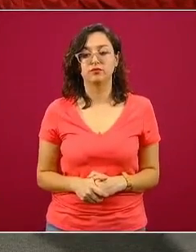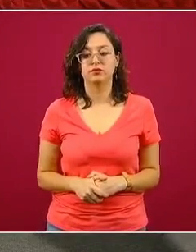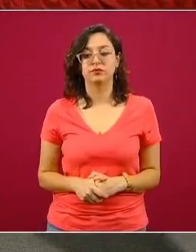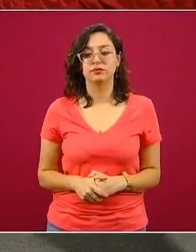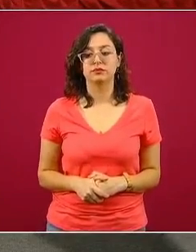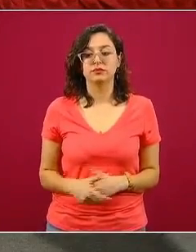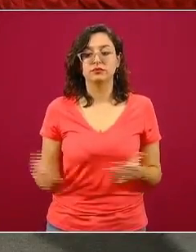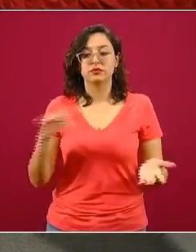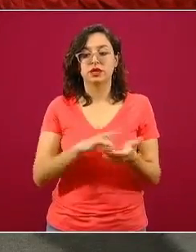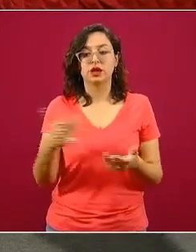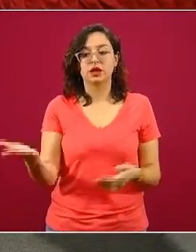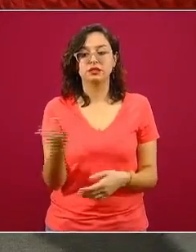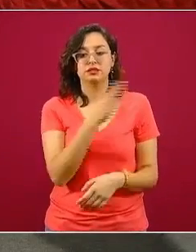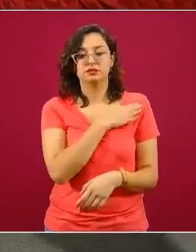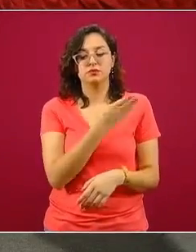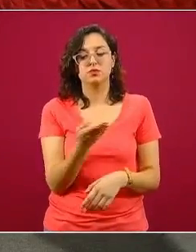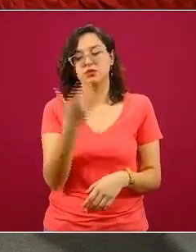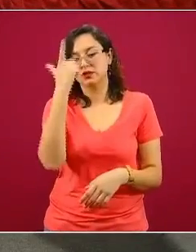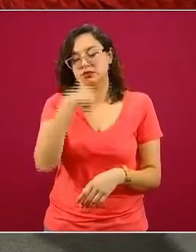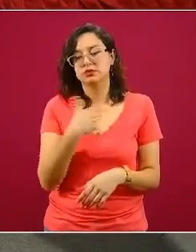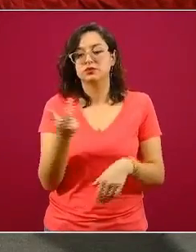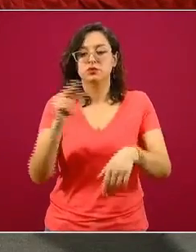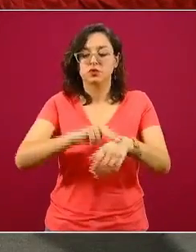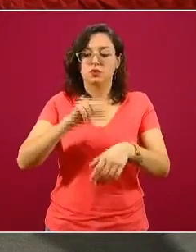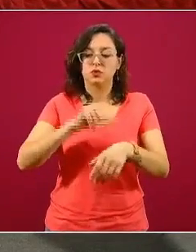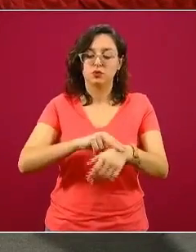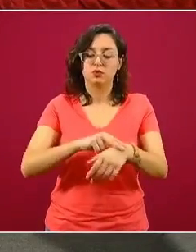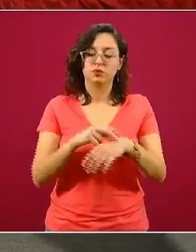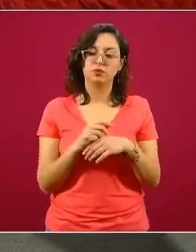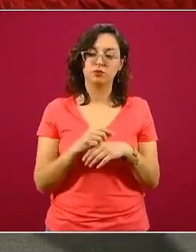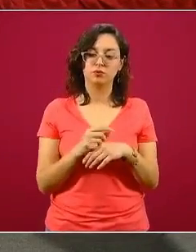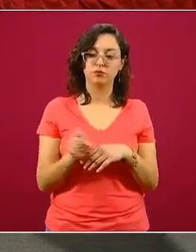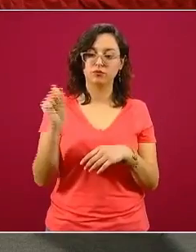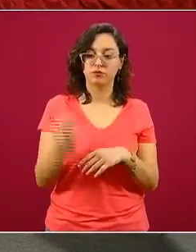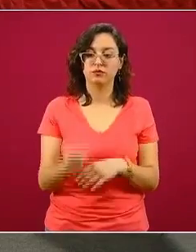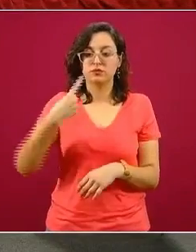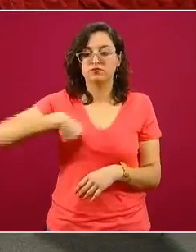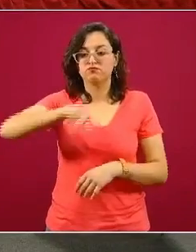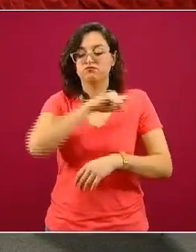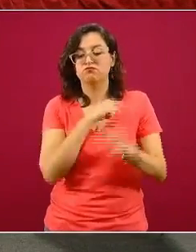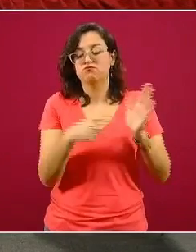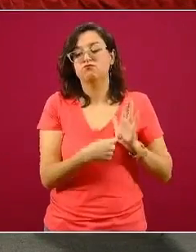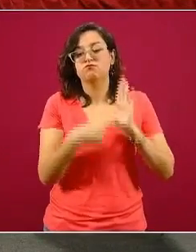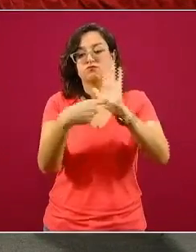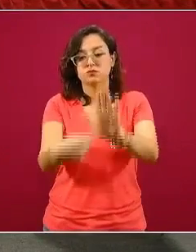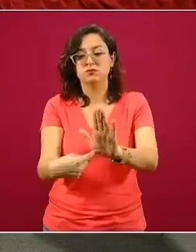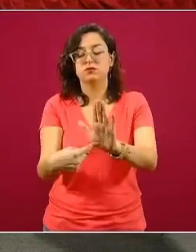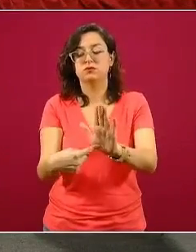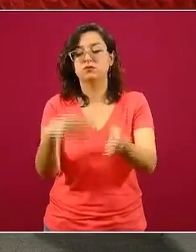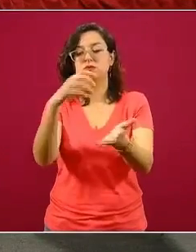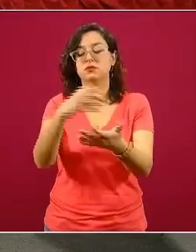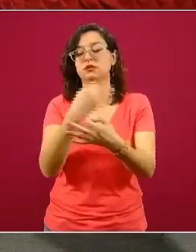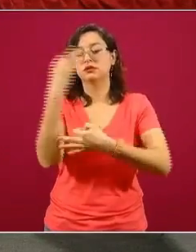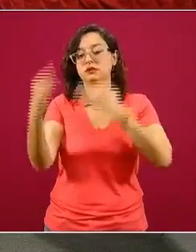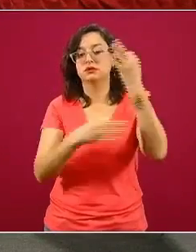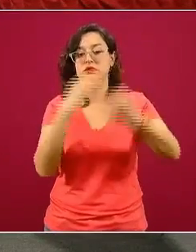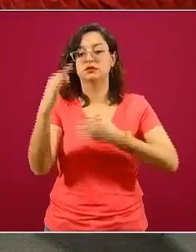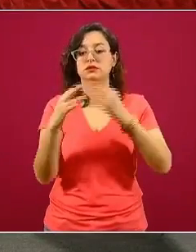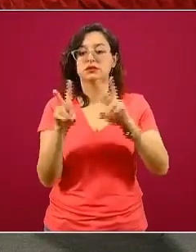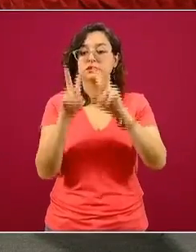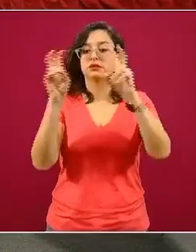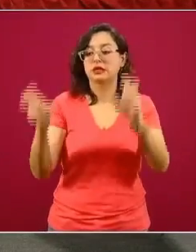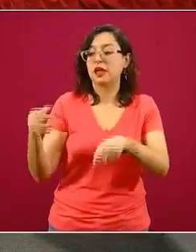Gracias, buenas noches, doctor. Hoy publicamos una nota sobre consultorios adyacentes a